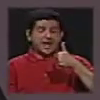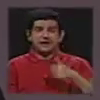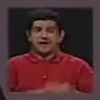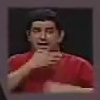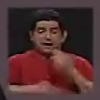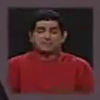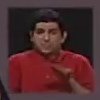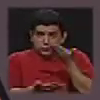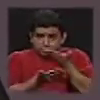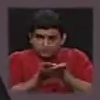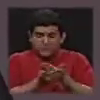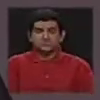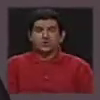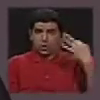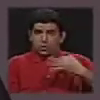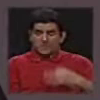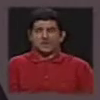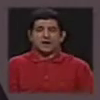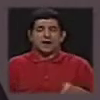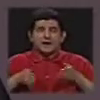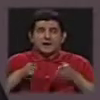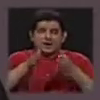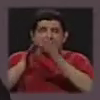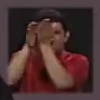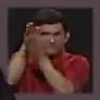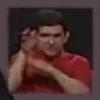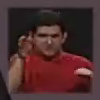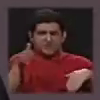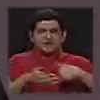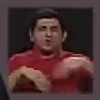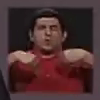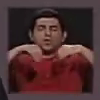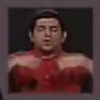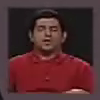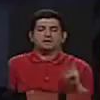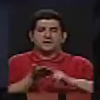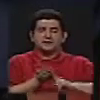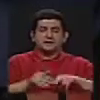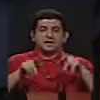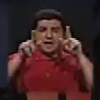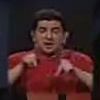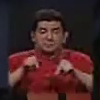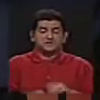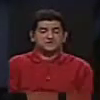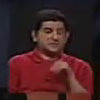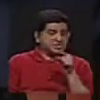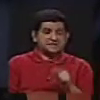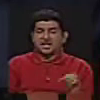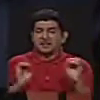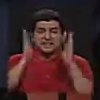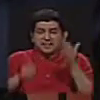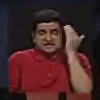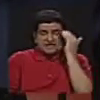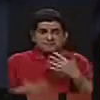la concesión originalmente es Autopistas del Valle, y luego le vende el contrato a una empresa que nadie conoce, no la sabemos nada de ella.